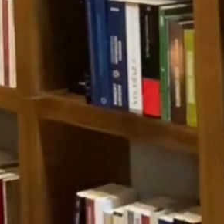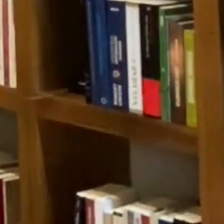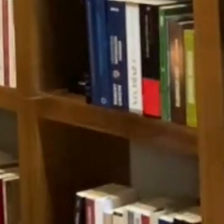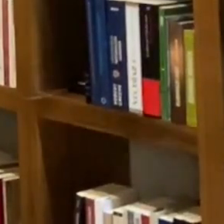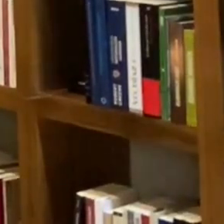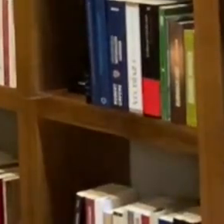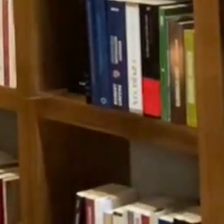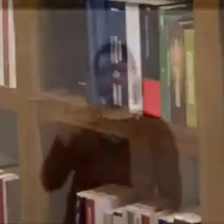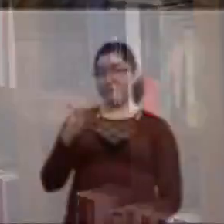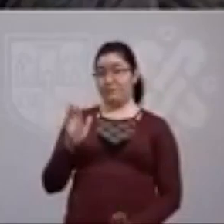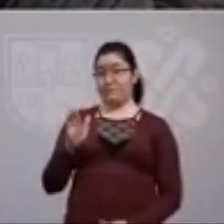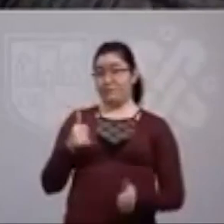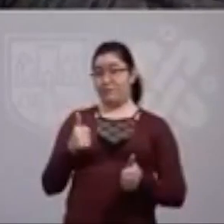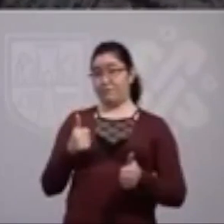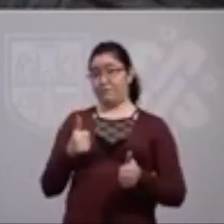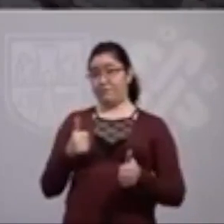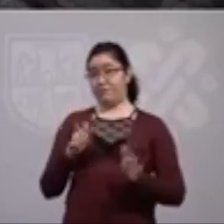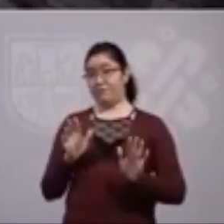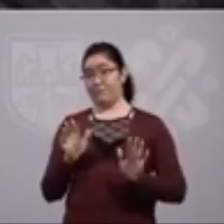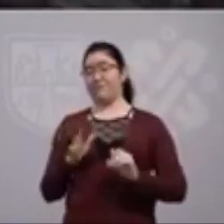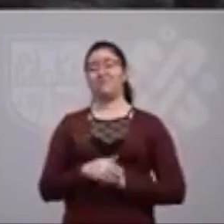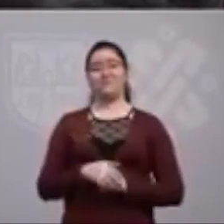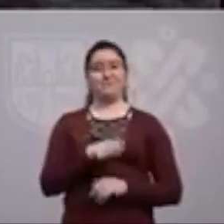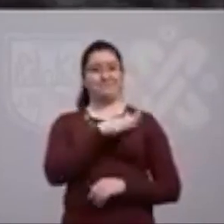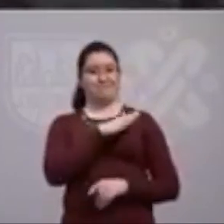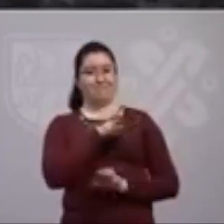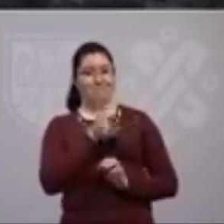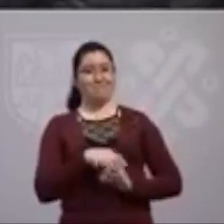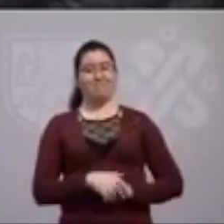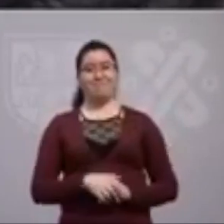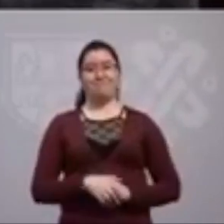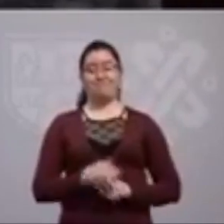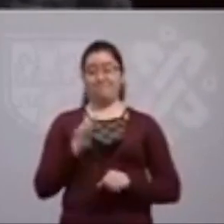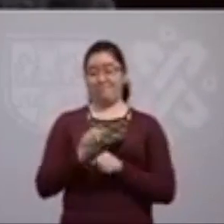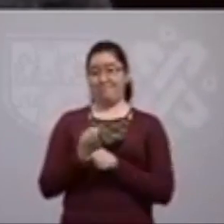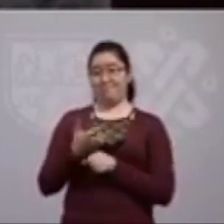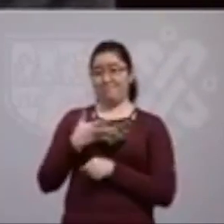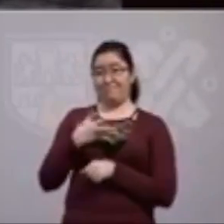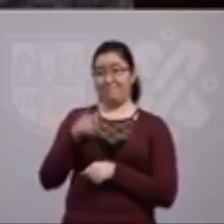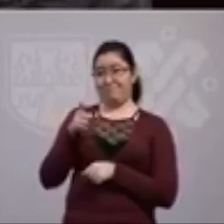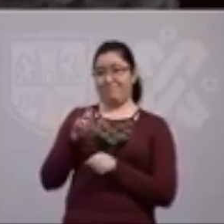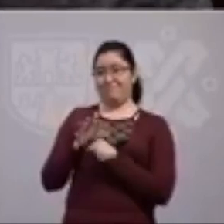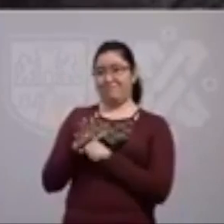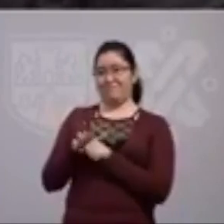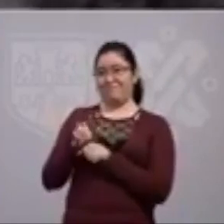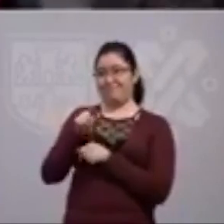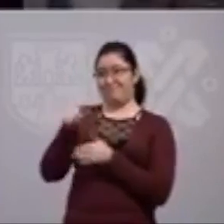meses, todo un año. Claudia Sheinbaum dijo que si esta semana siguen aumentando los casos, los contagios y